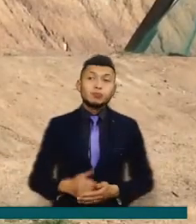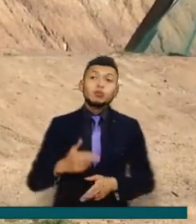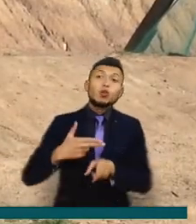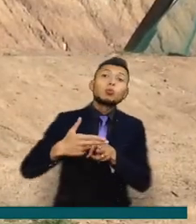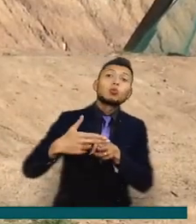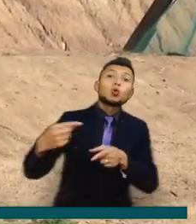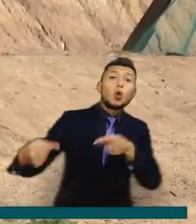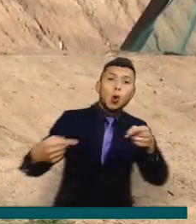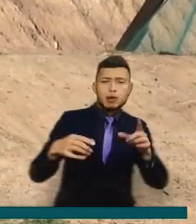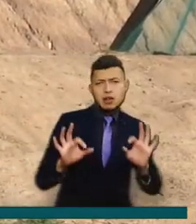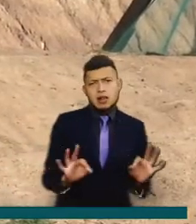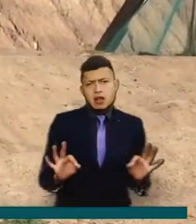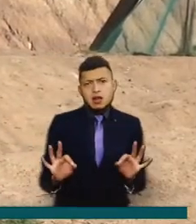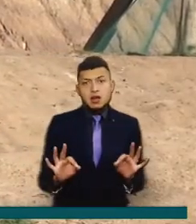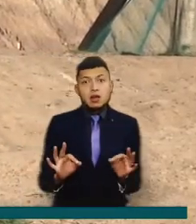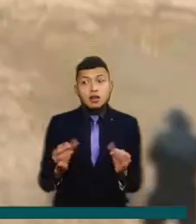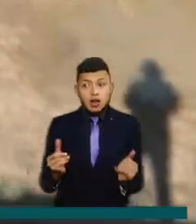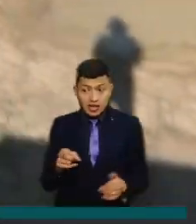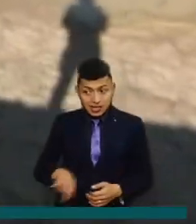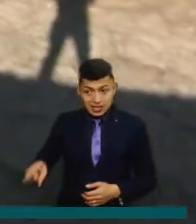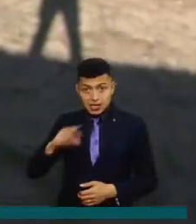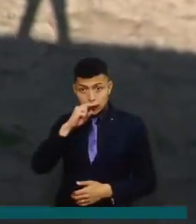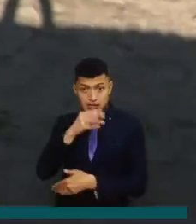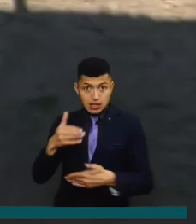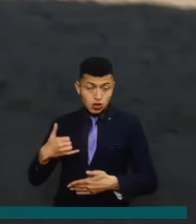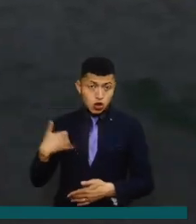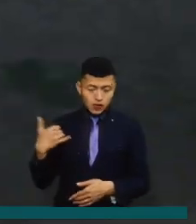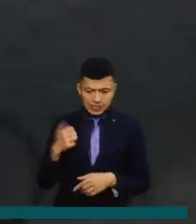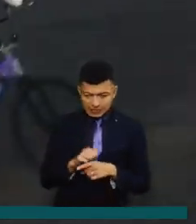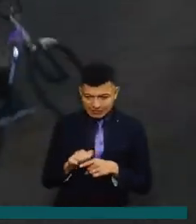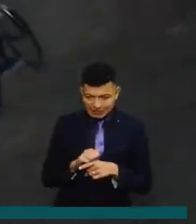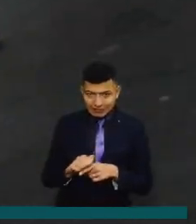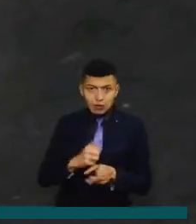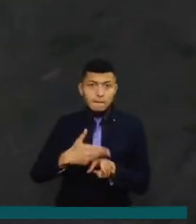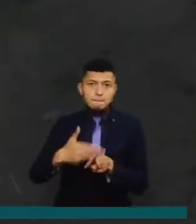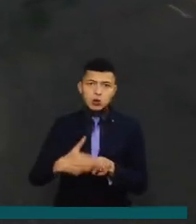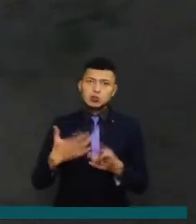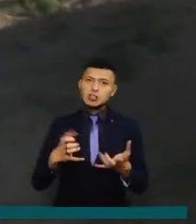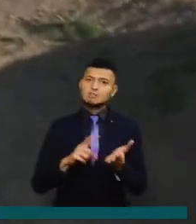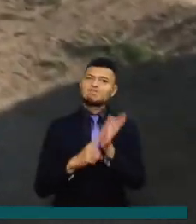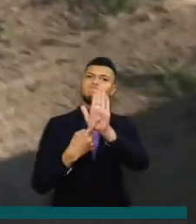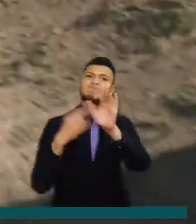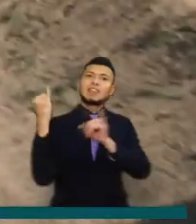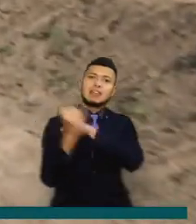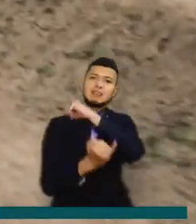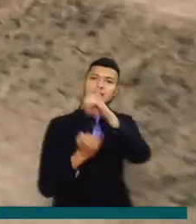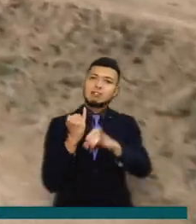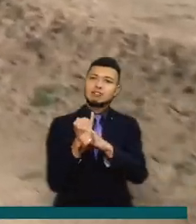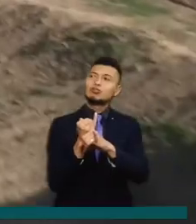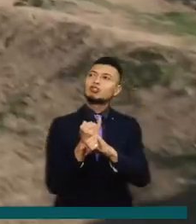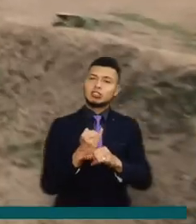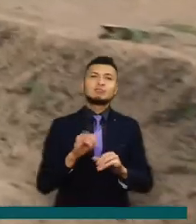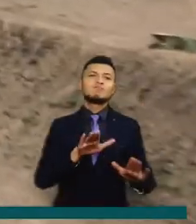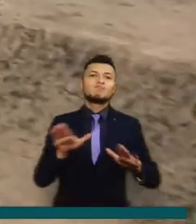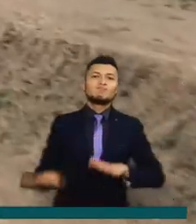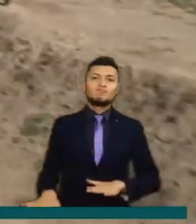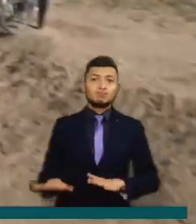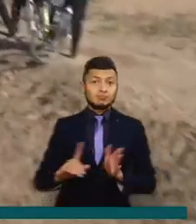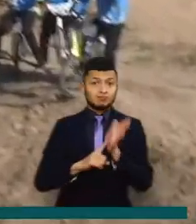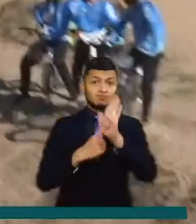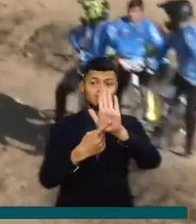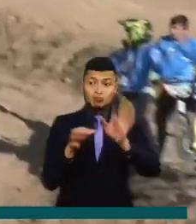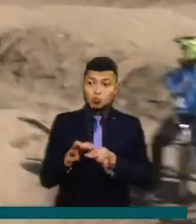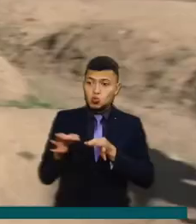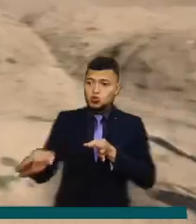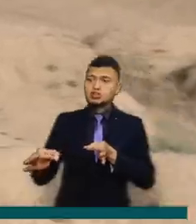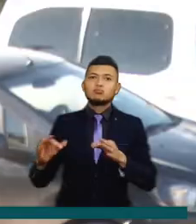competencia a futuro, estos niños y jóvenes ya se preparan para ser los próximos representantes del país a nivel internacional y dejar en alto el